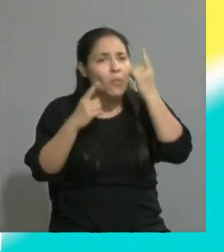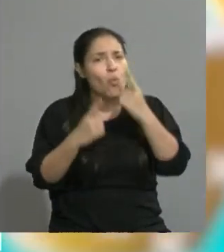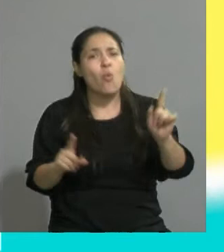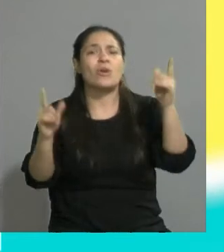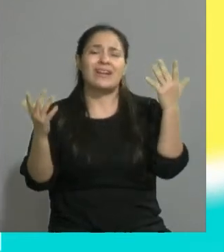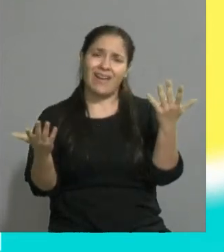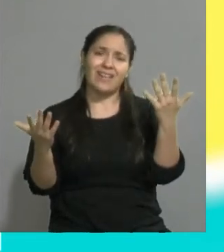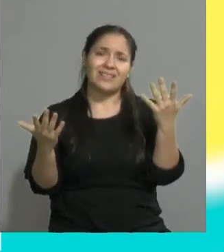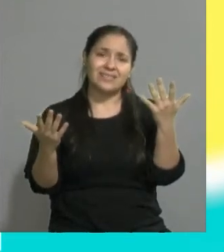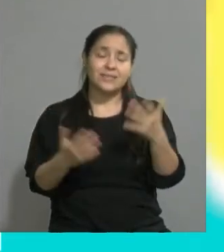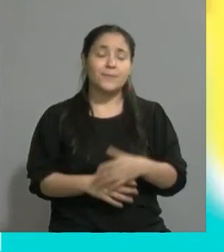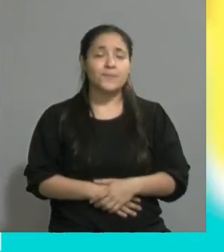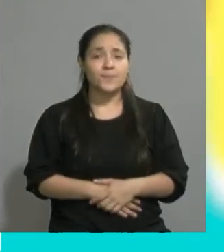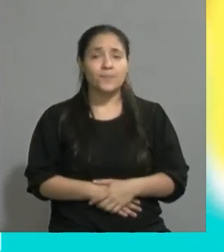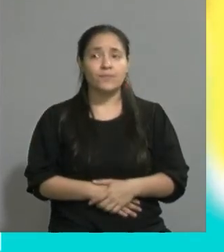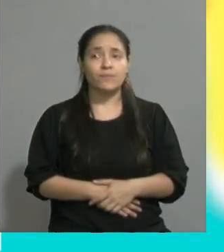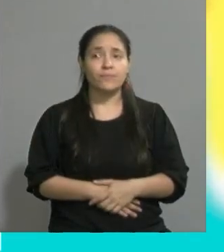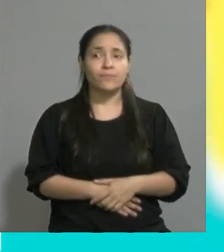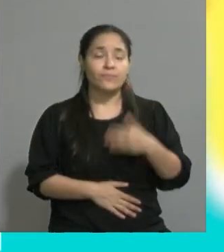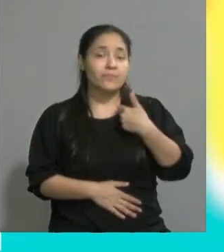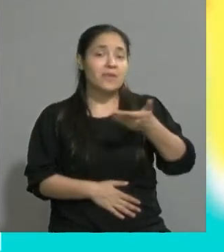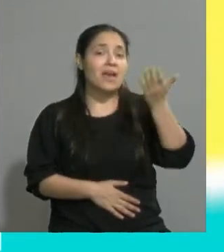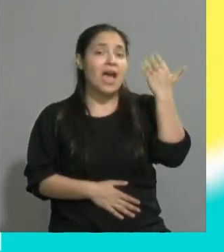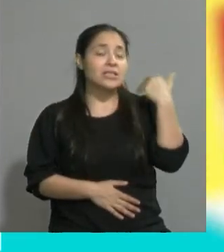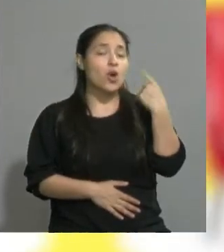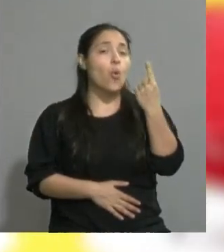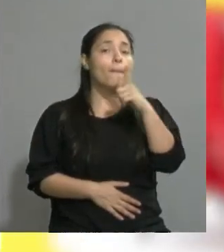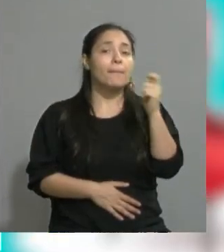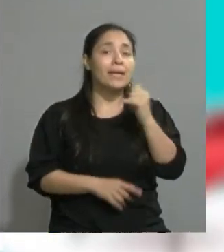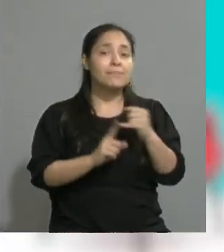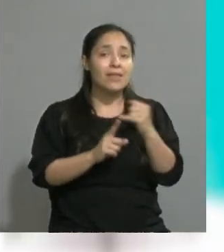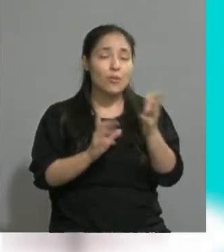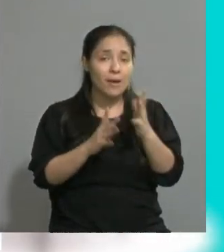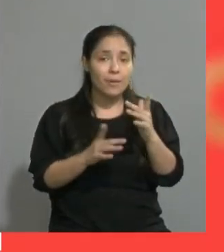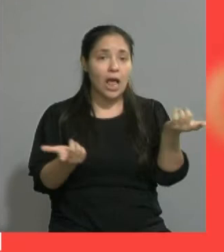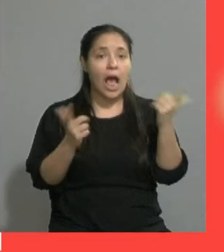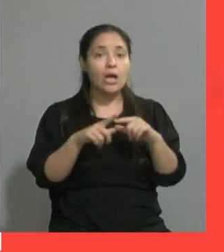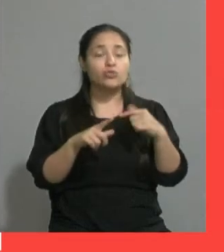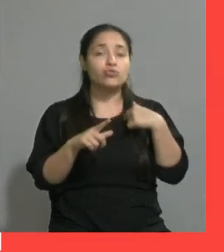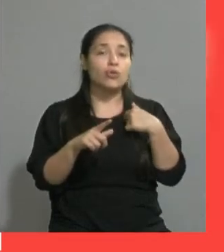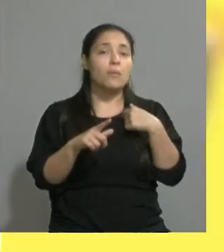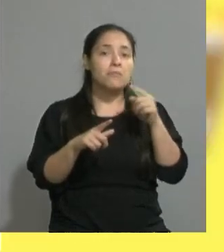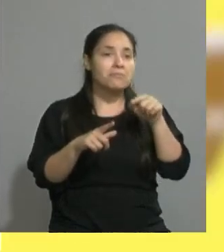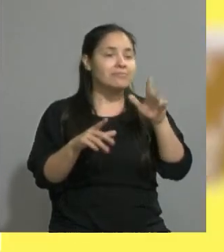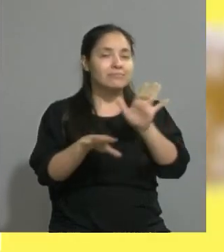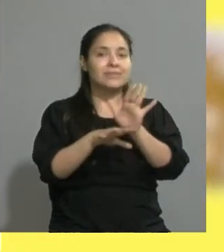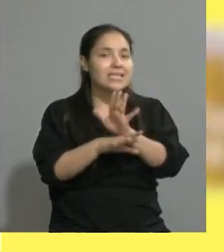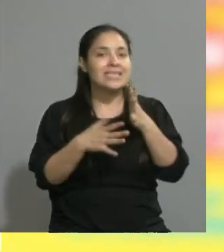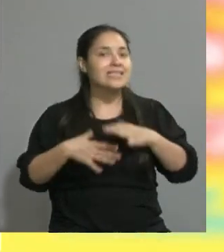En las antípodas, hace 1 mes y medio tuvimos un acto que yo digo que fue